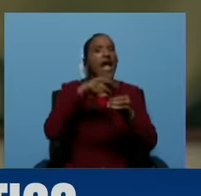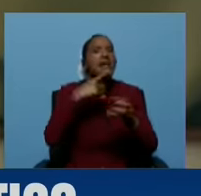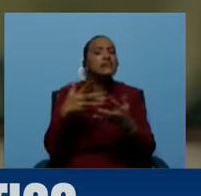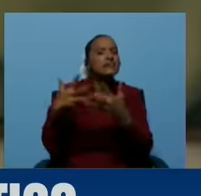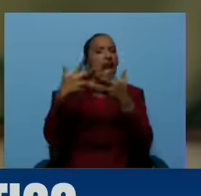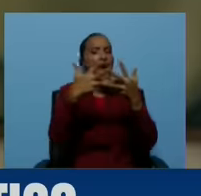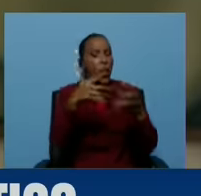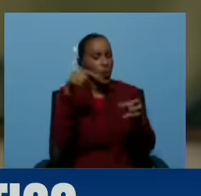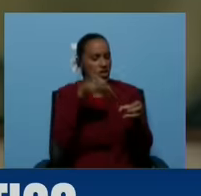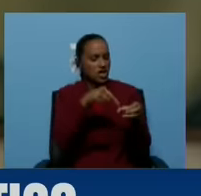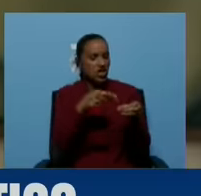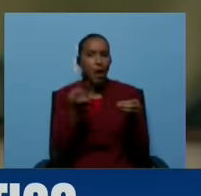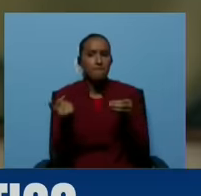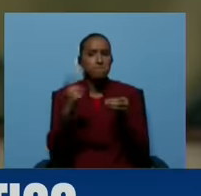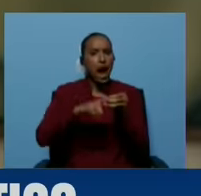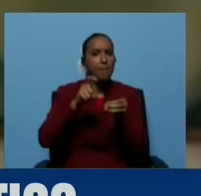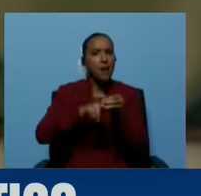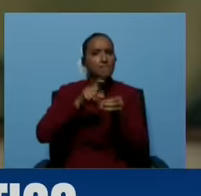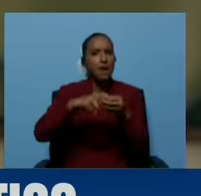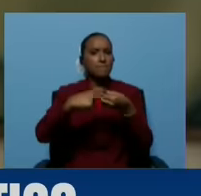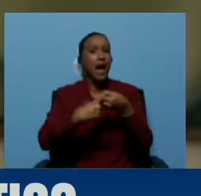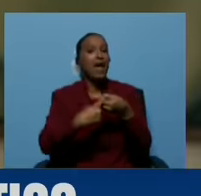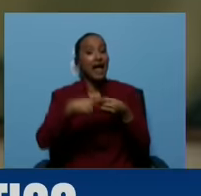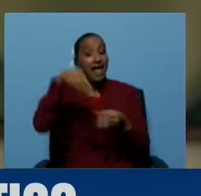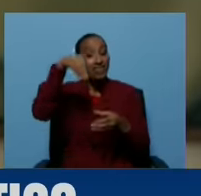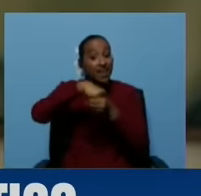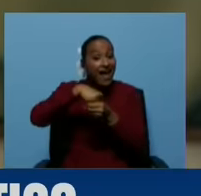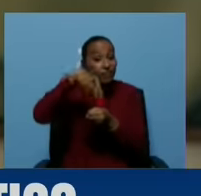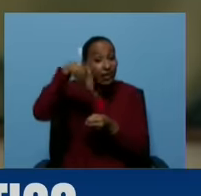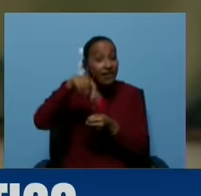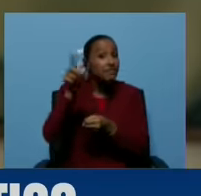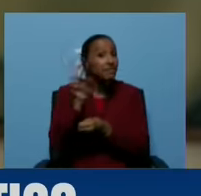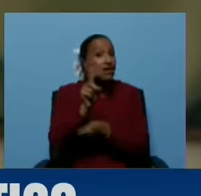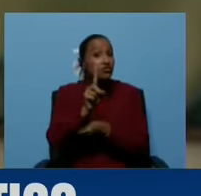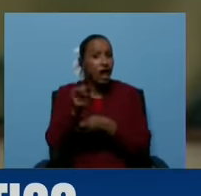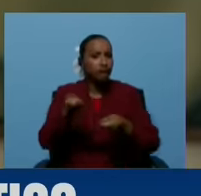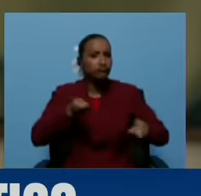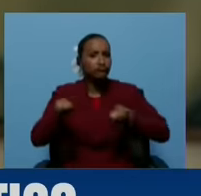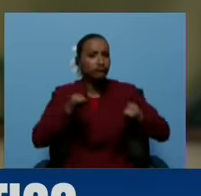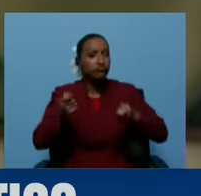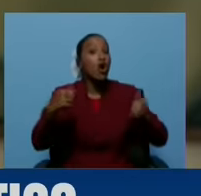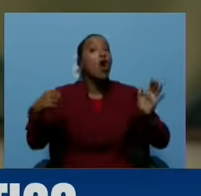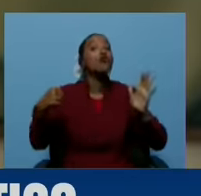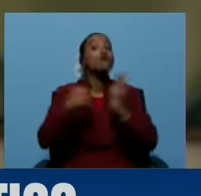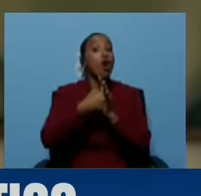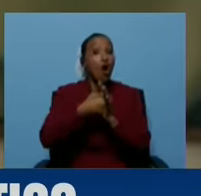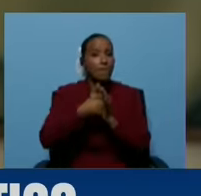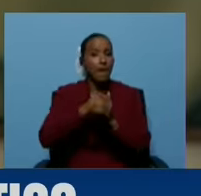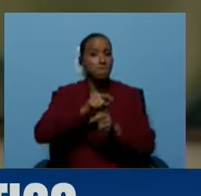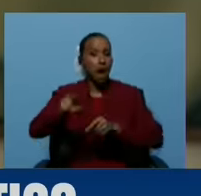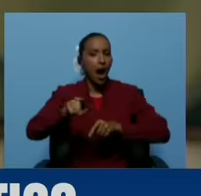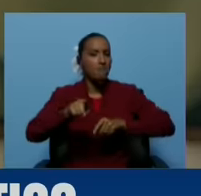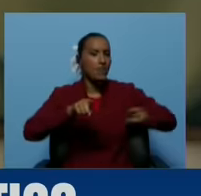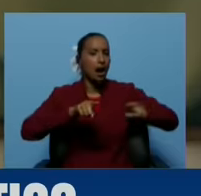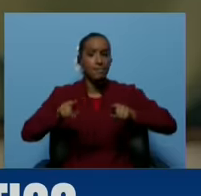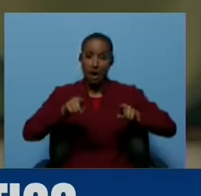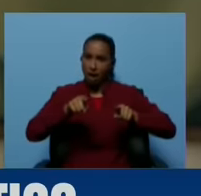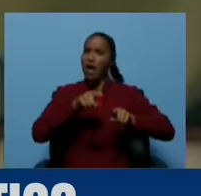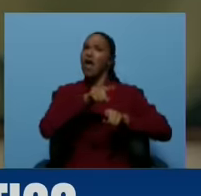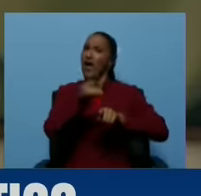dirigió ese golpe, dirigió este golpe en Venezuela. Lo planificó y lo dirigió. Ellos